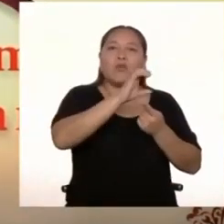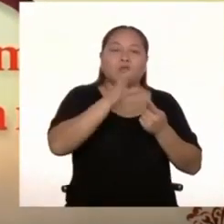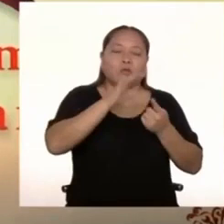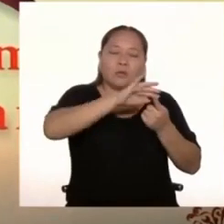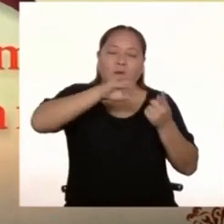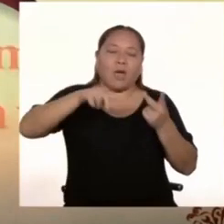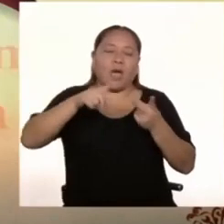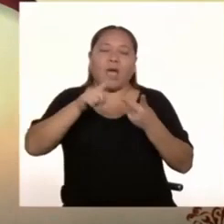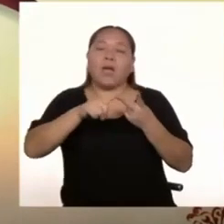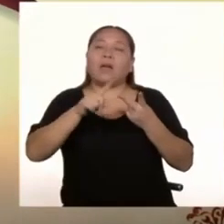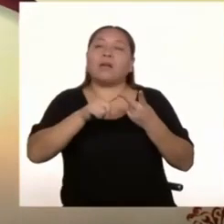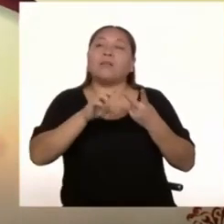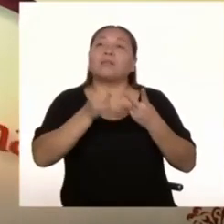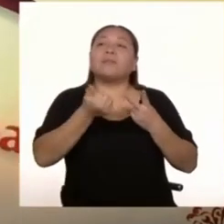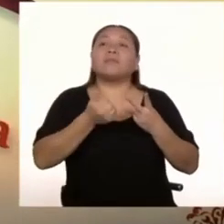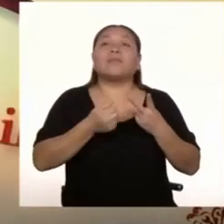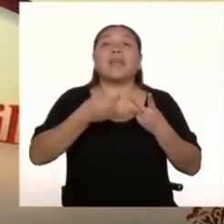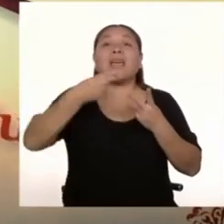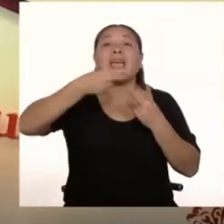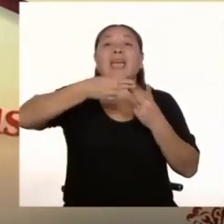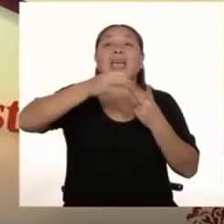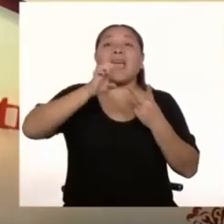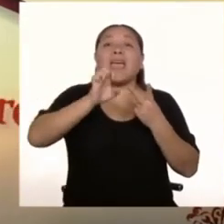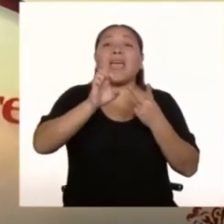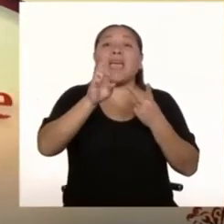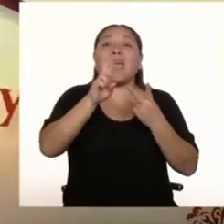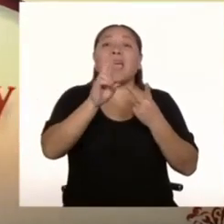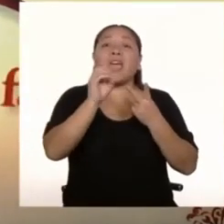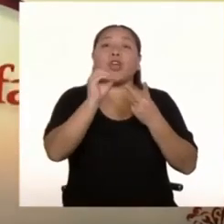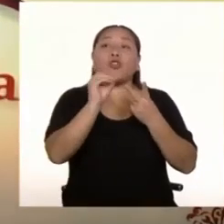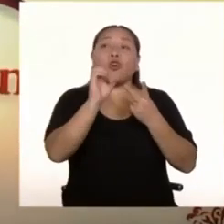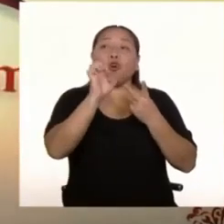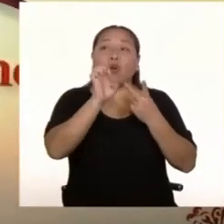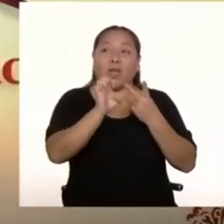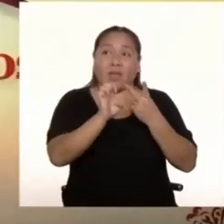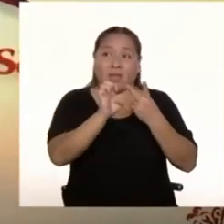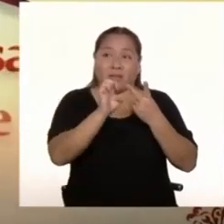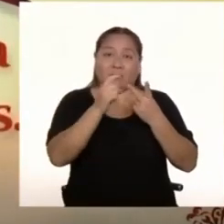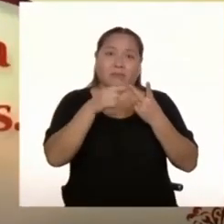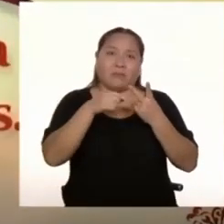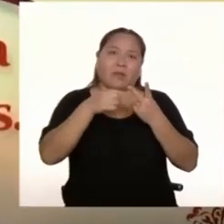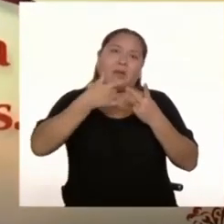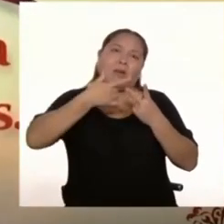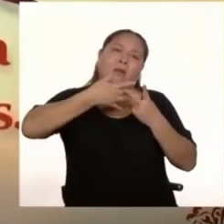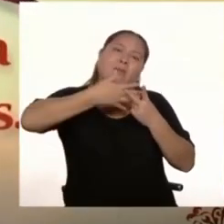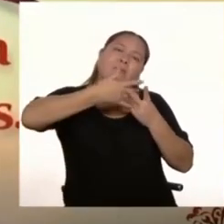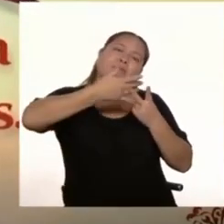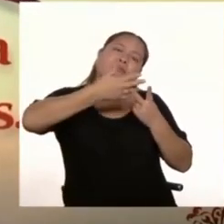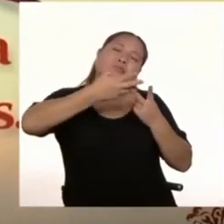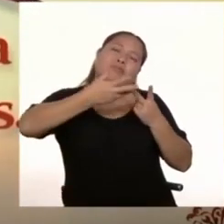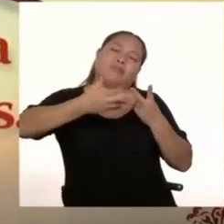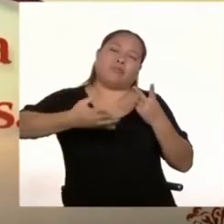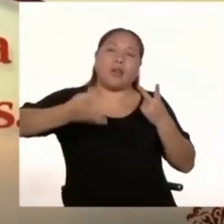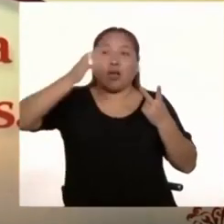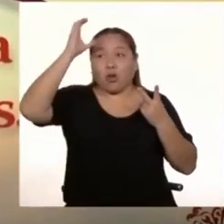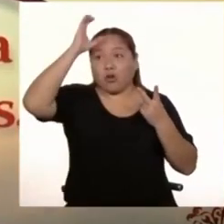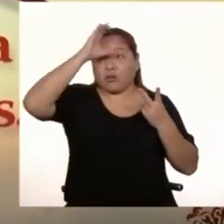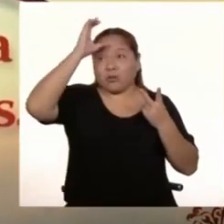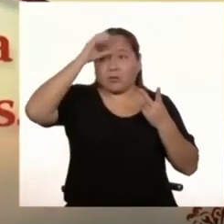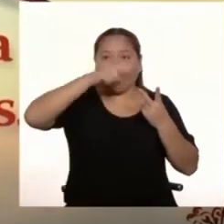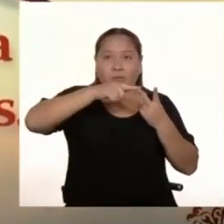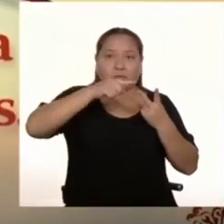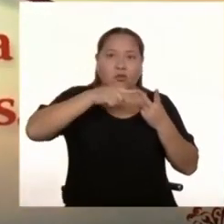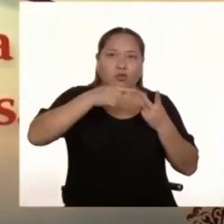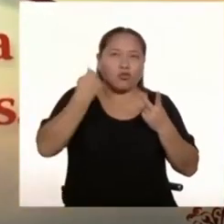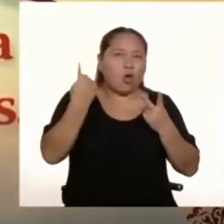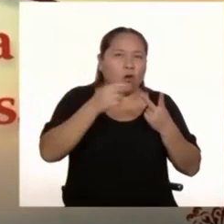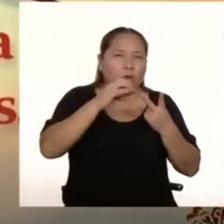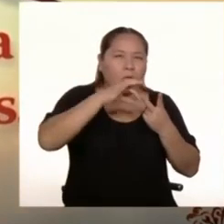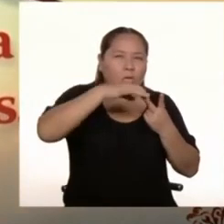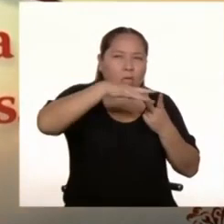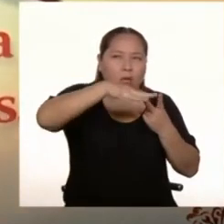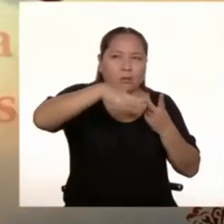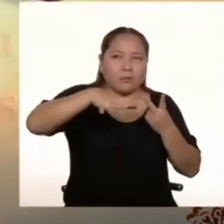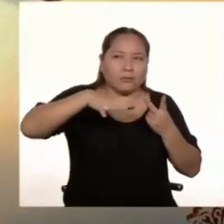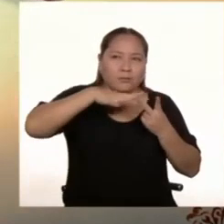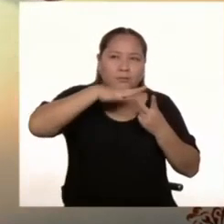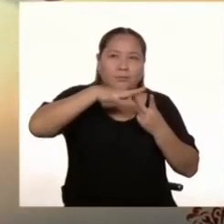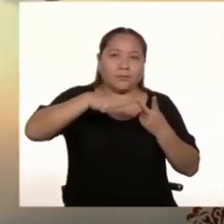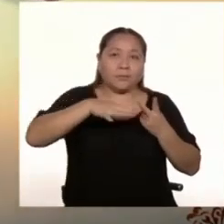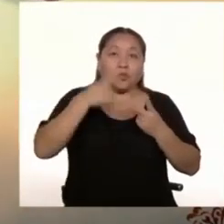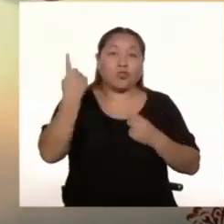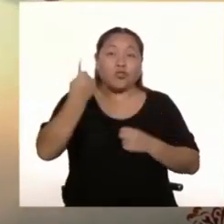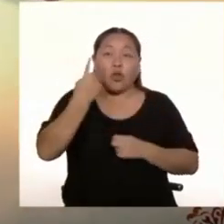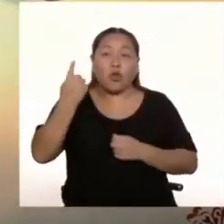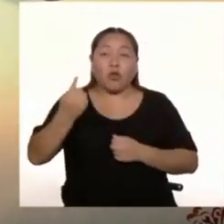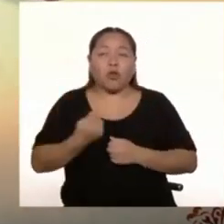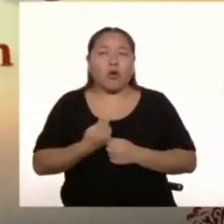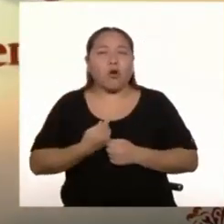Como vemos, el concepto de héroe es muy amplio y no se circunscribe solamente al ámbito